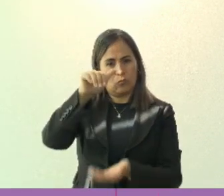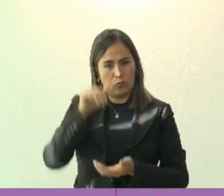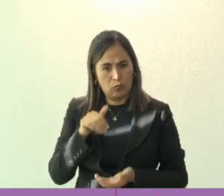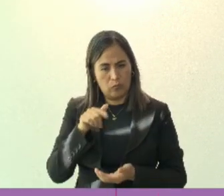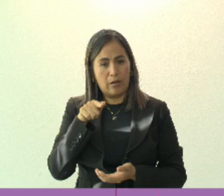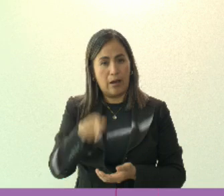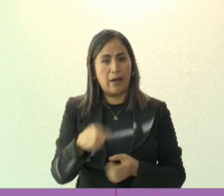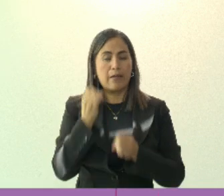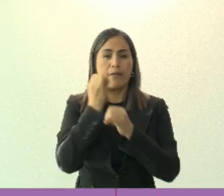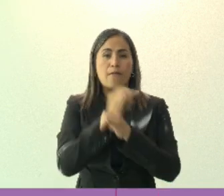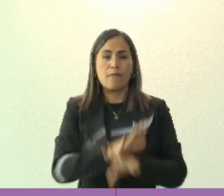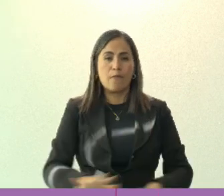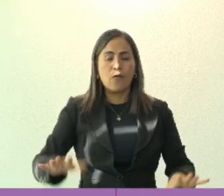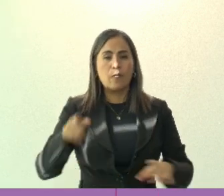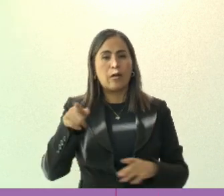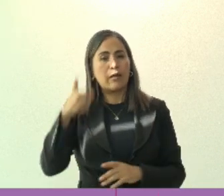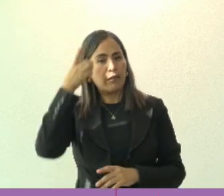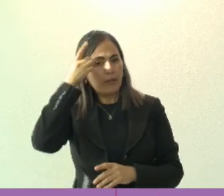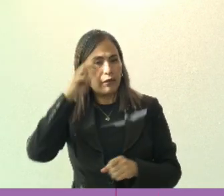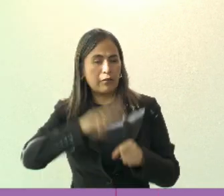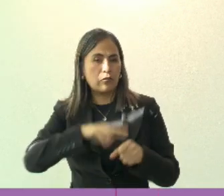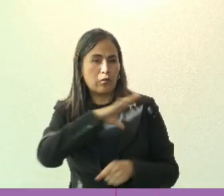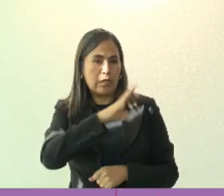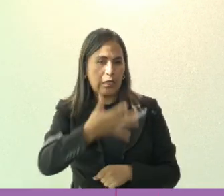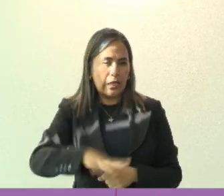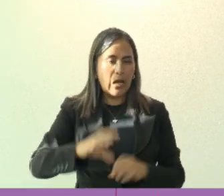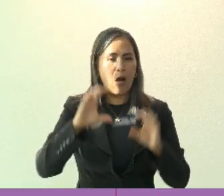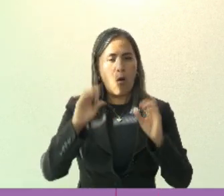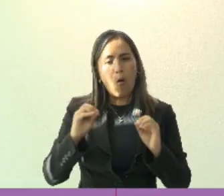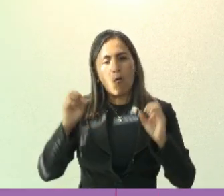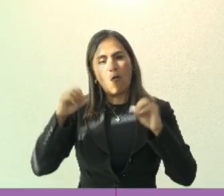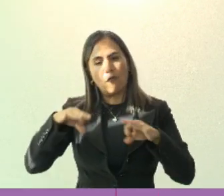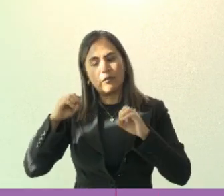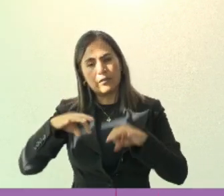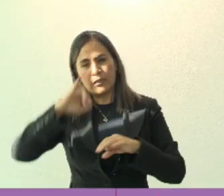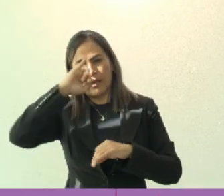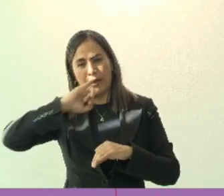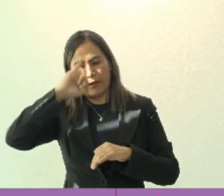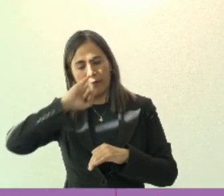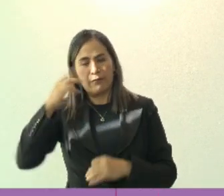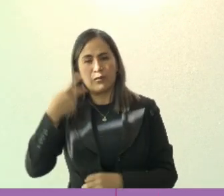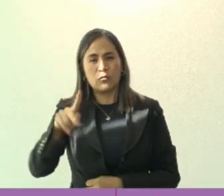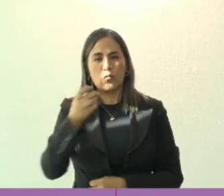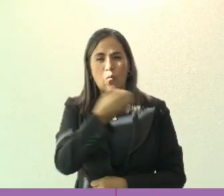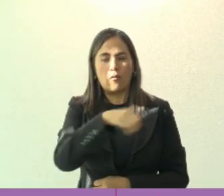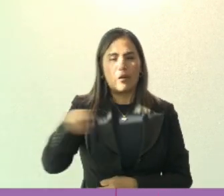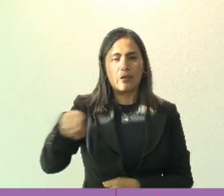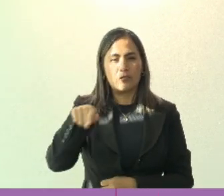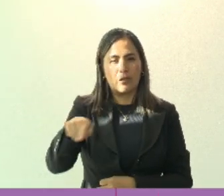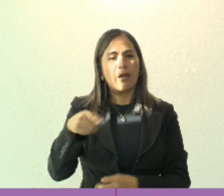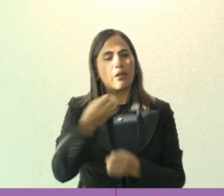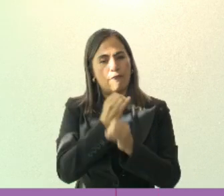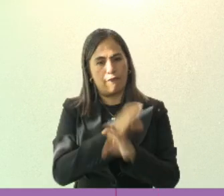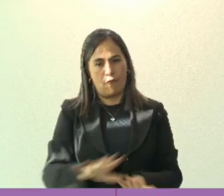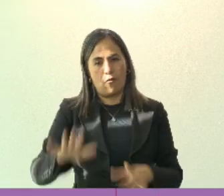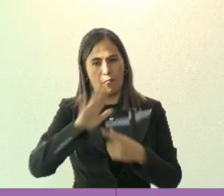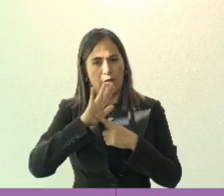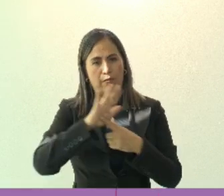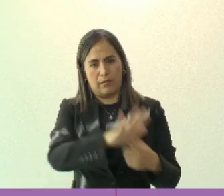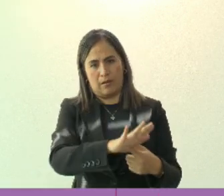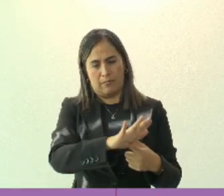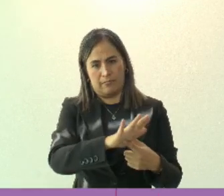de gestión. Los directores generales hasta jefatura de departamento tienen la obligación de hacer un informe de gestión, ¿sí? Y